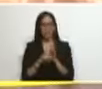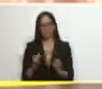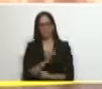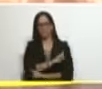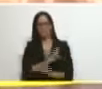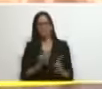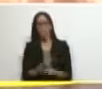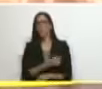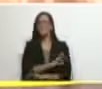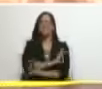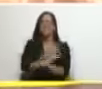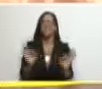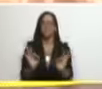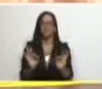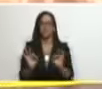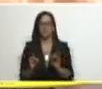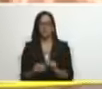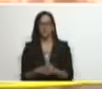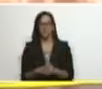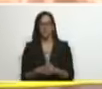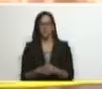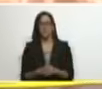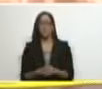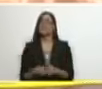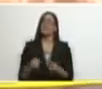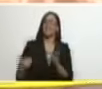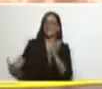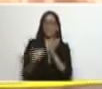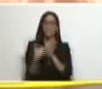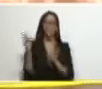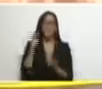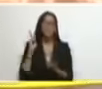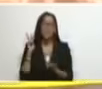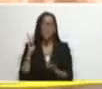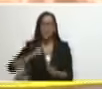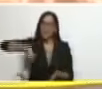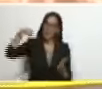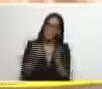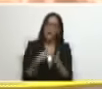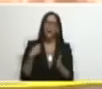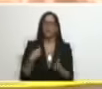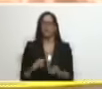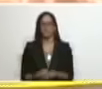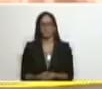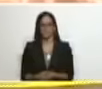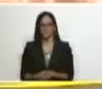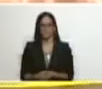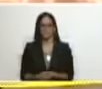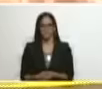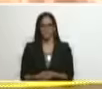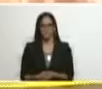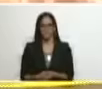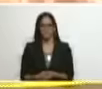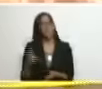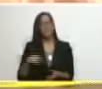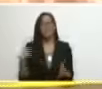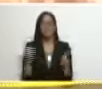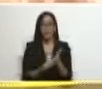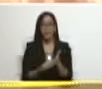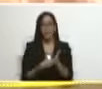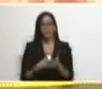nada. Y el que se meta con Venezuela, la paga. La tiene que